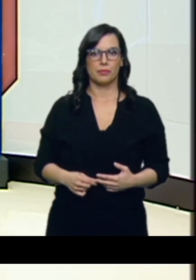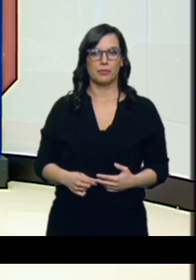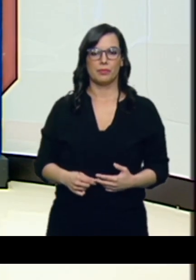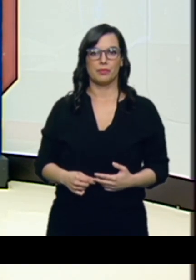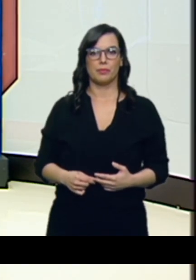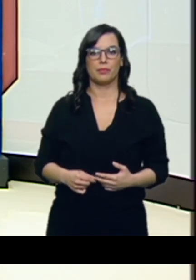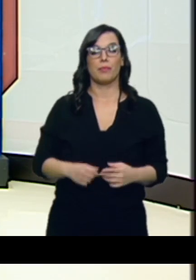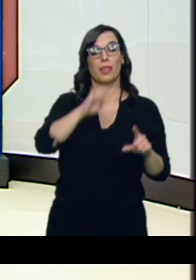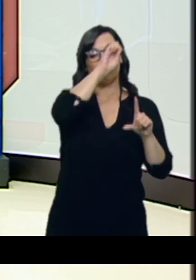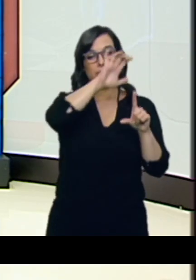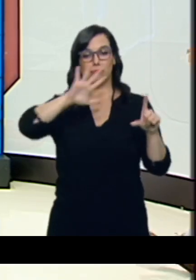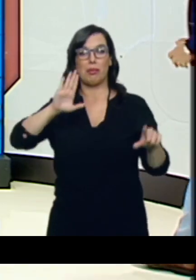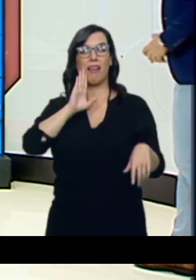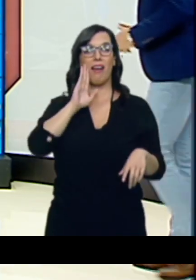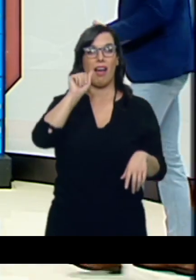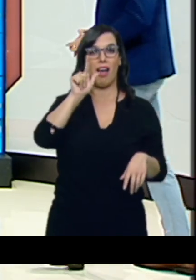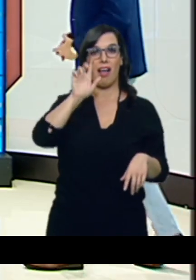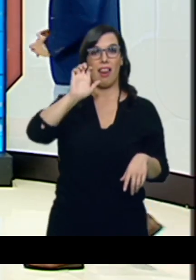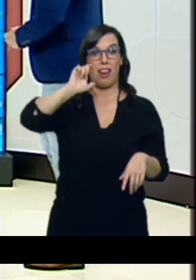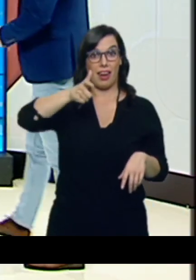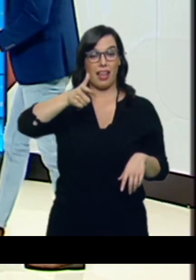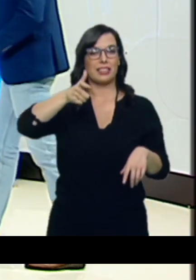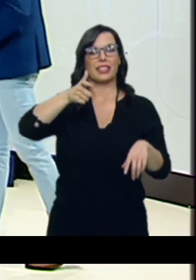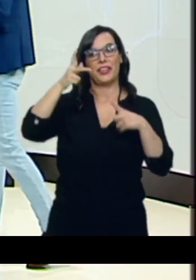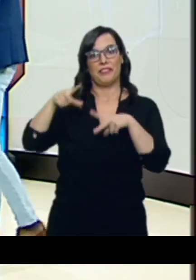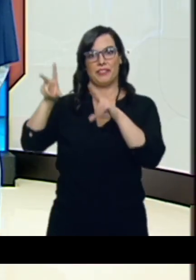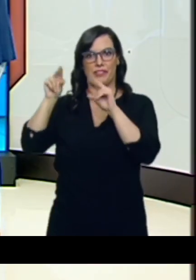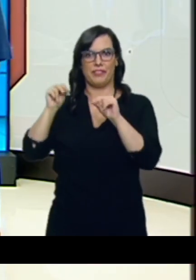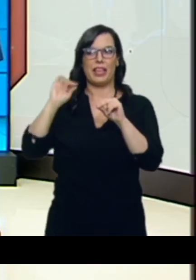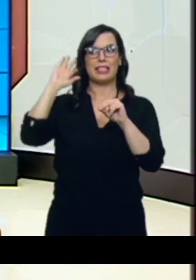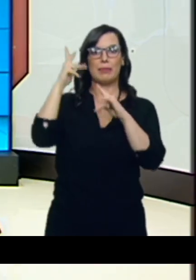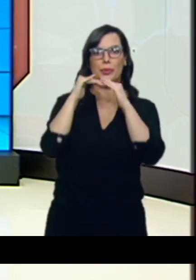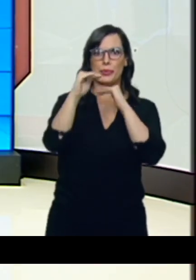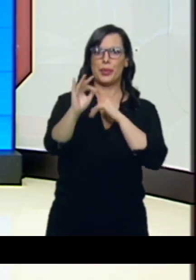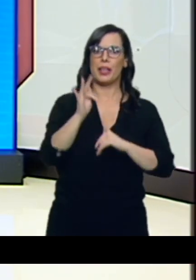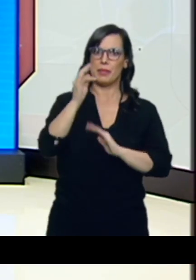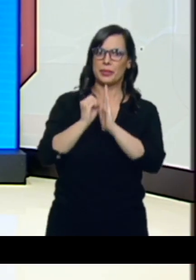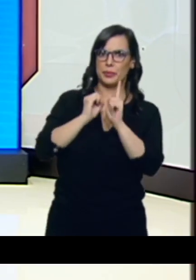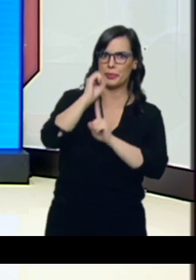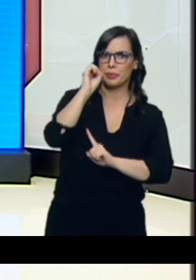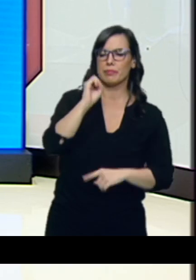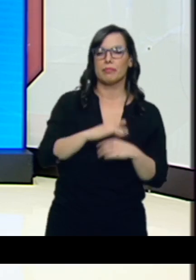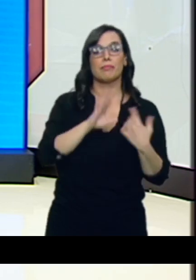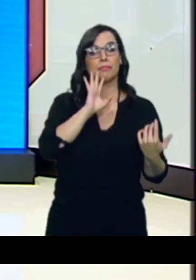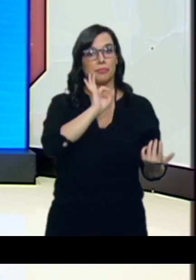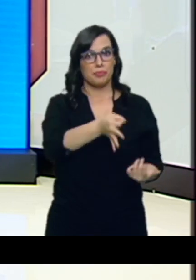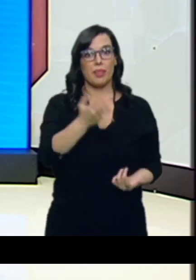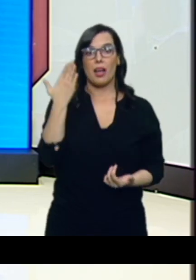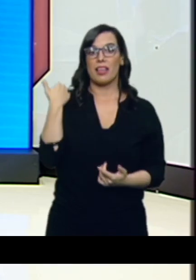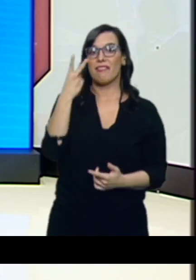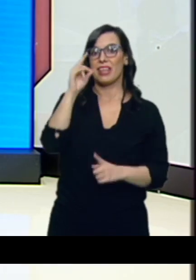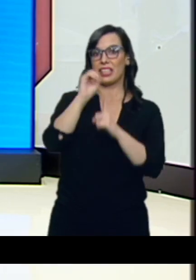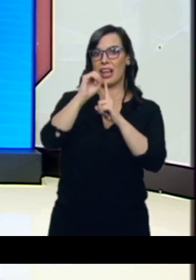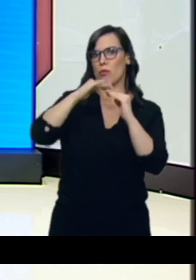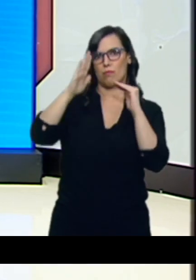La borrasca Alex se aleja y el tiempo se estabiliza. Además, Francisco, van a subir mucho las temperaturas. Así es, Pilar. Ayer nos quedamos por debajo de los 20